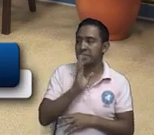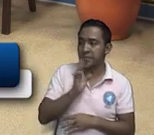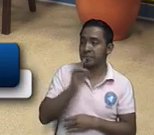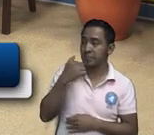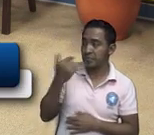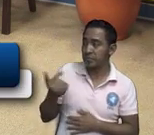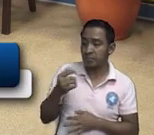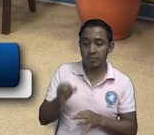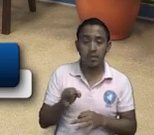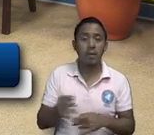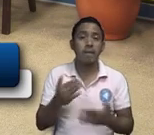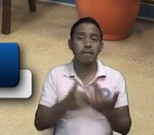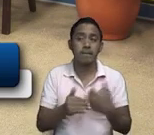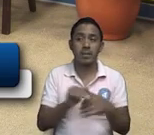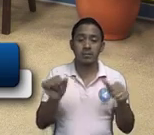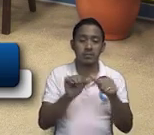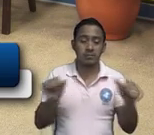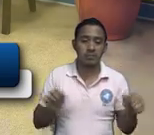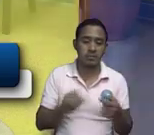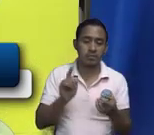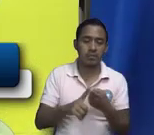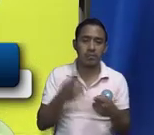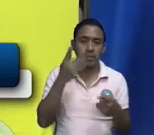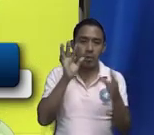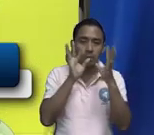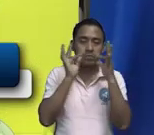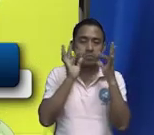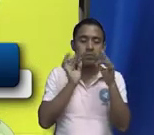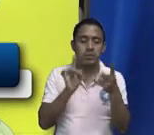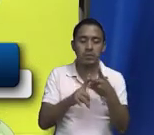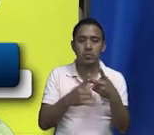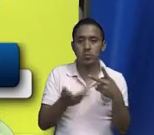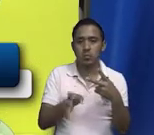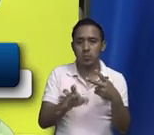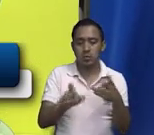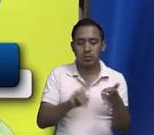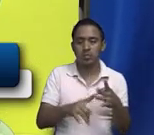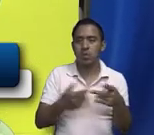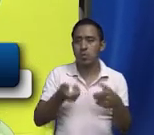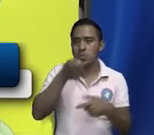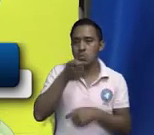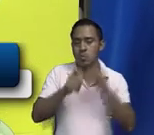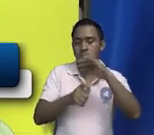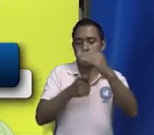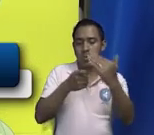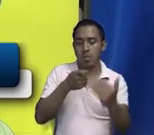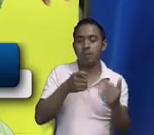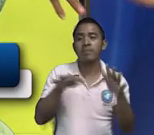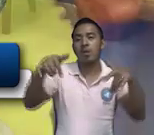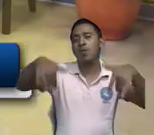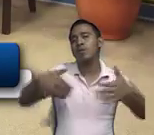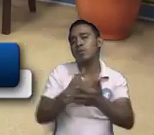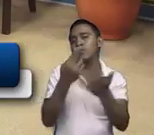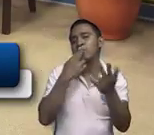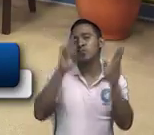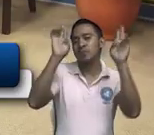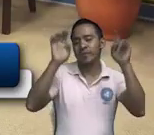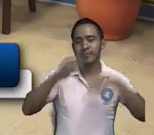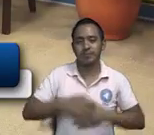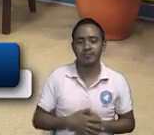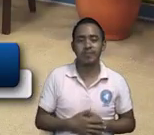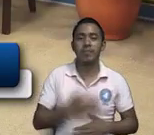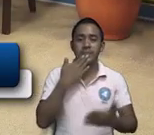dice, lo más común en nuestro país son los perros, los gatos y los loros, ahora y los conejos. Le agradecemos, doctor, le agradecemos